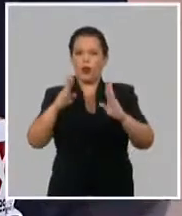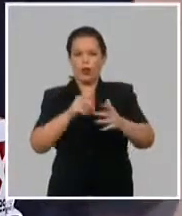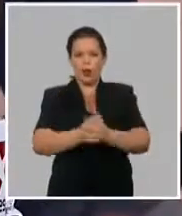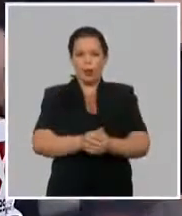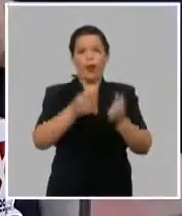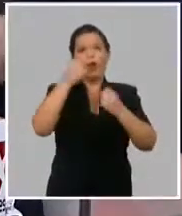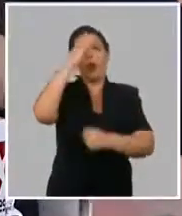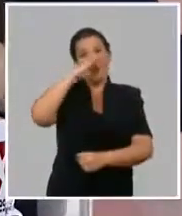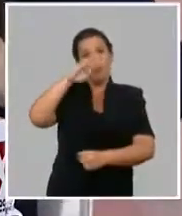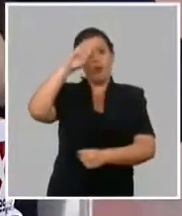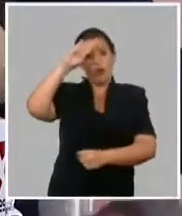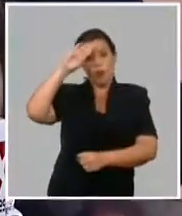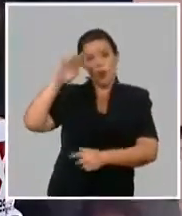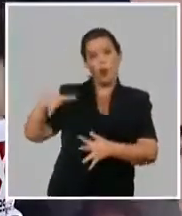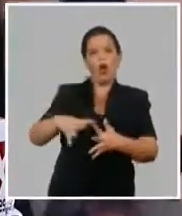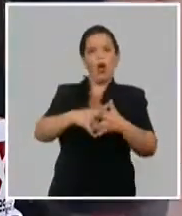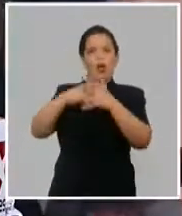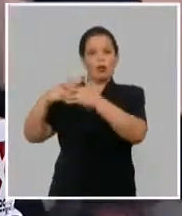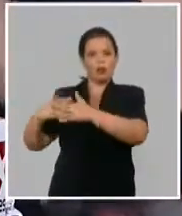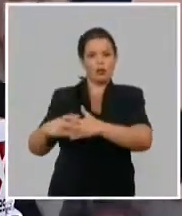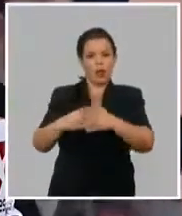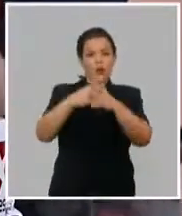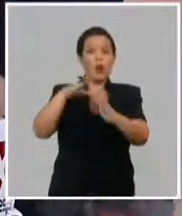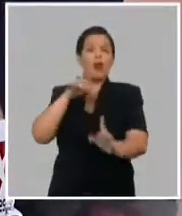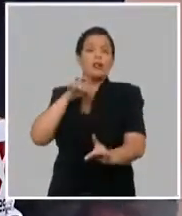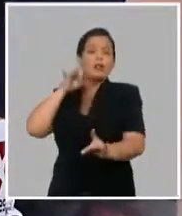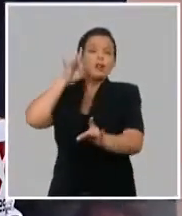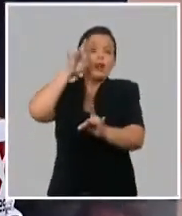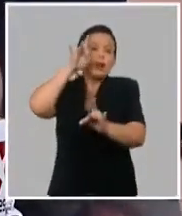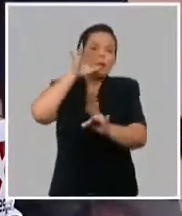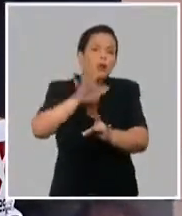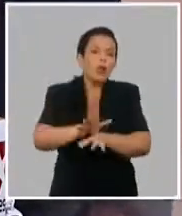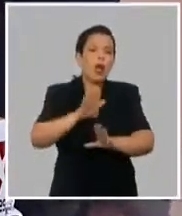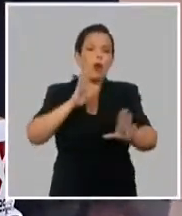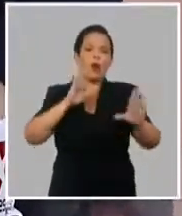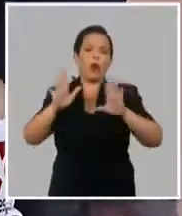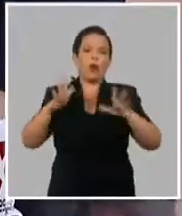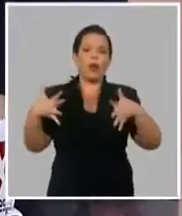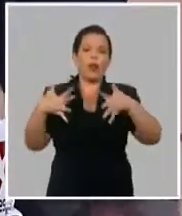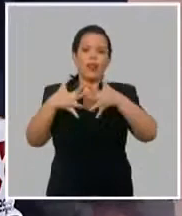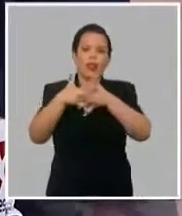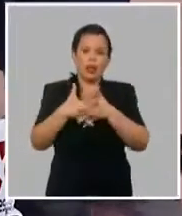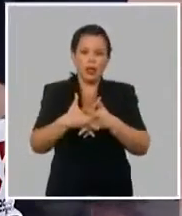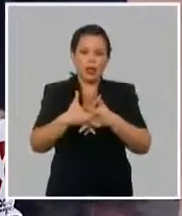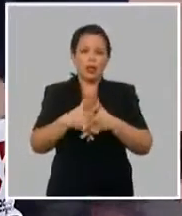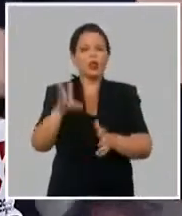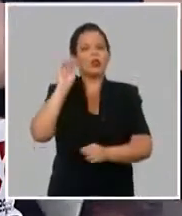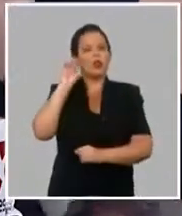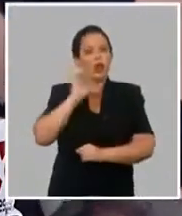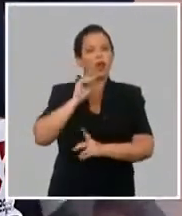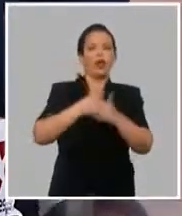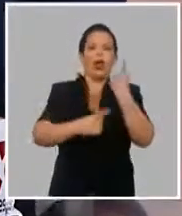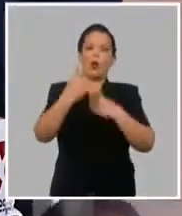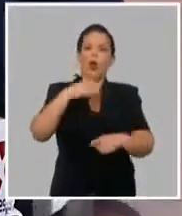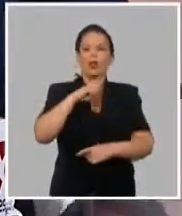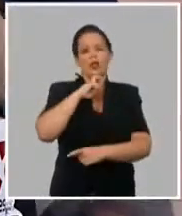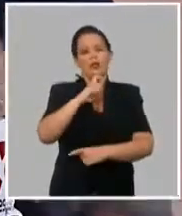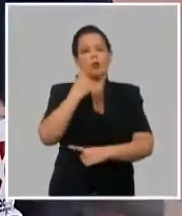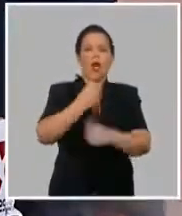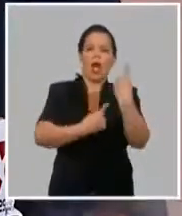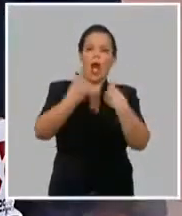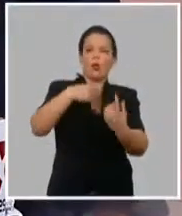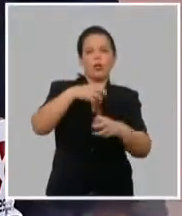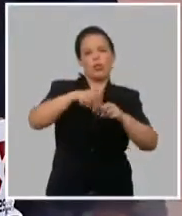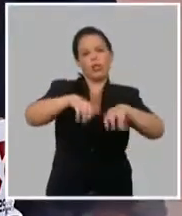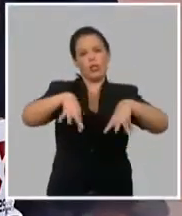historia avanzan en un camino de voluntad mutua no exento de dificultades de insatisfacciones y